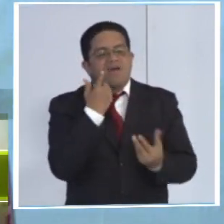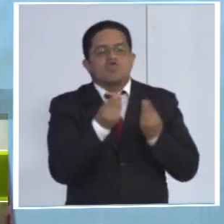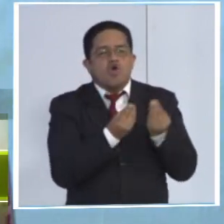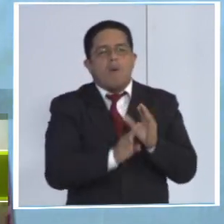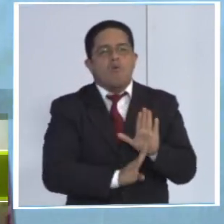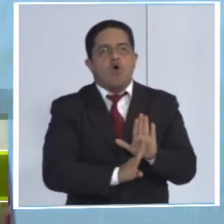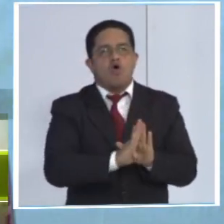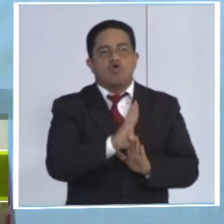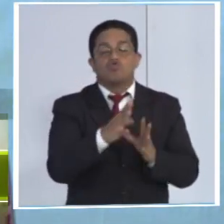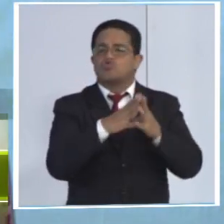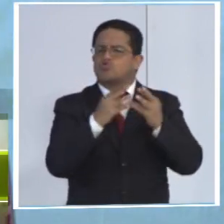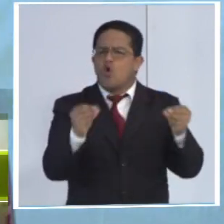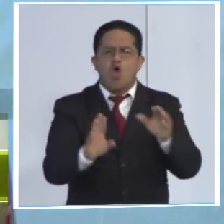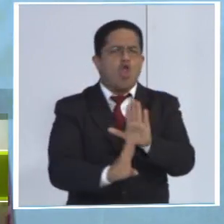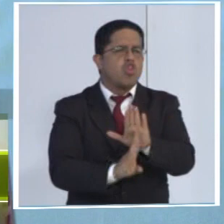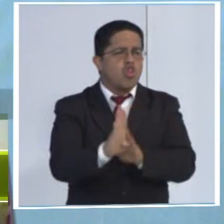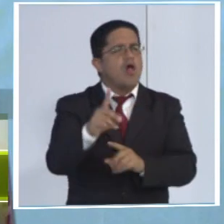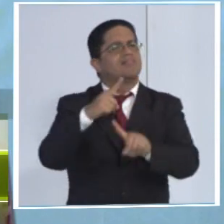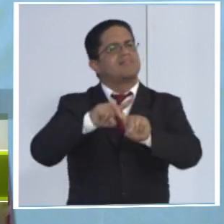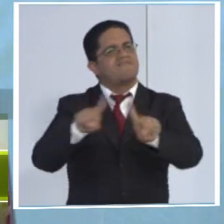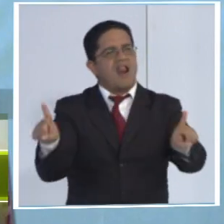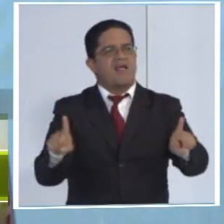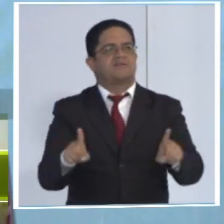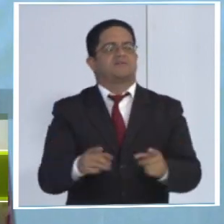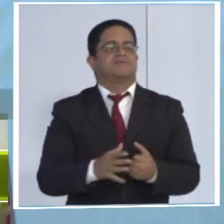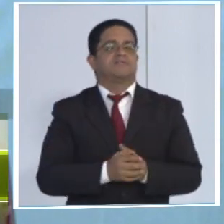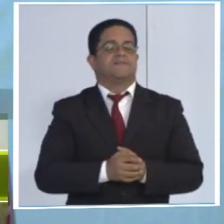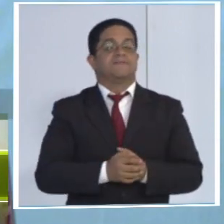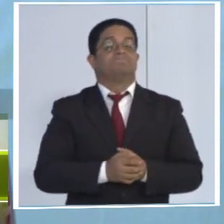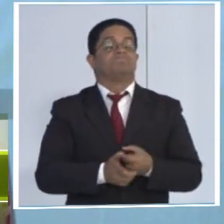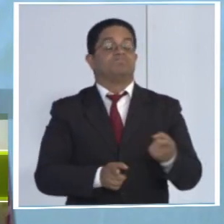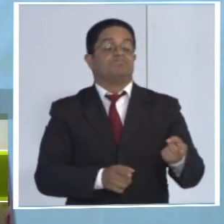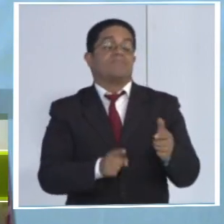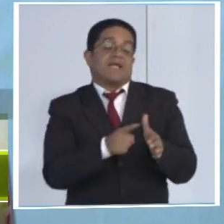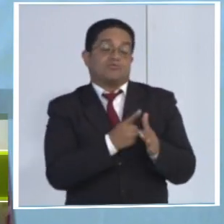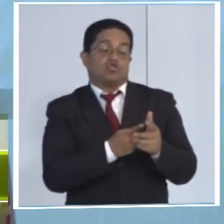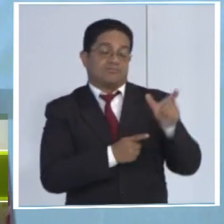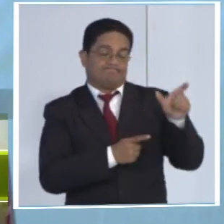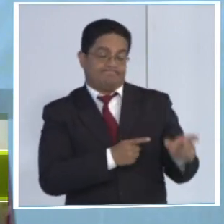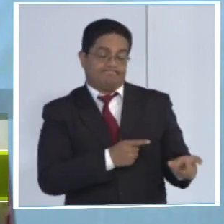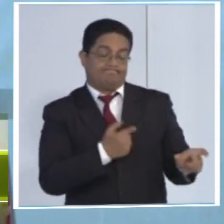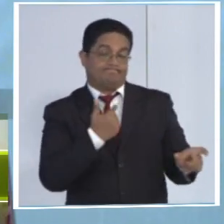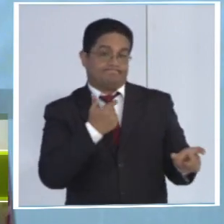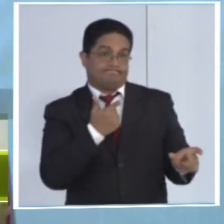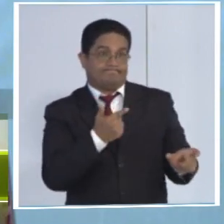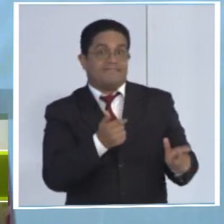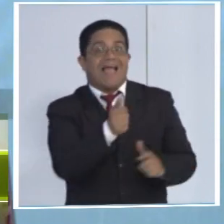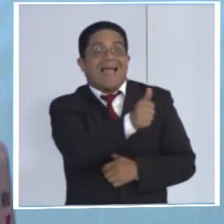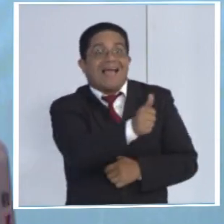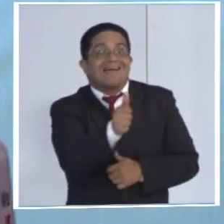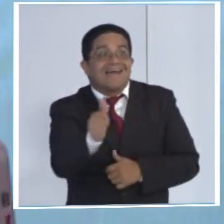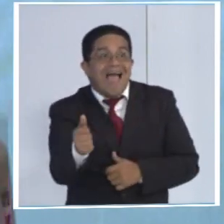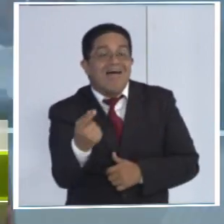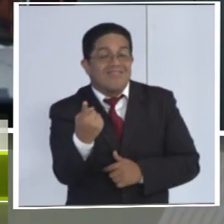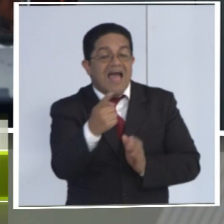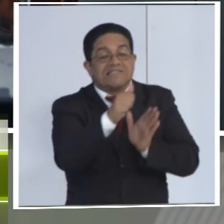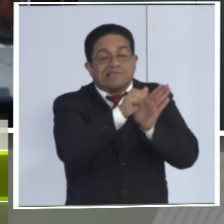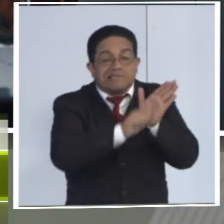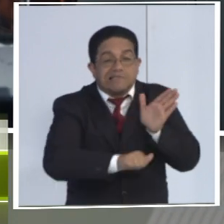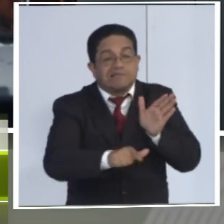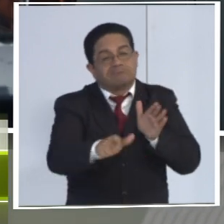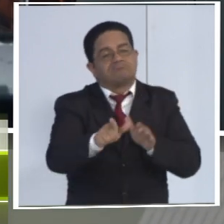los pacientes van a evolucionar de manera distinta, por supuesto. todos, porque en este caso la anatomía es una, sin embargo, cada procedimiento quirúrgico